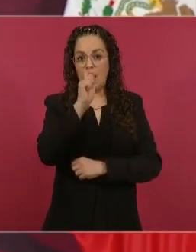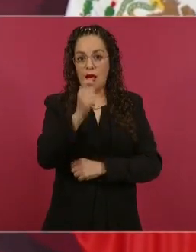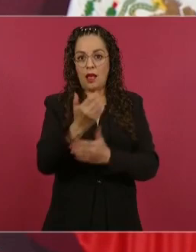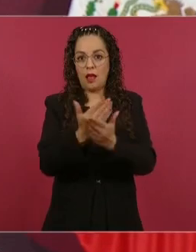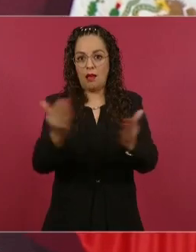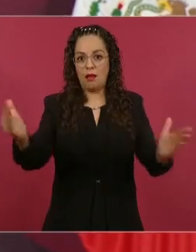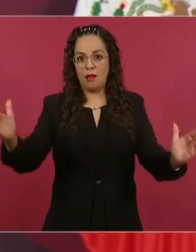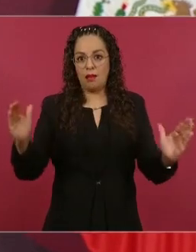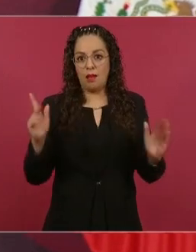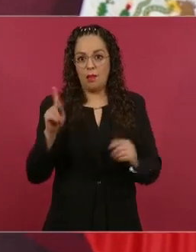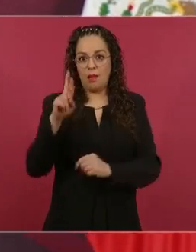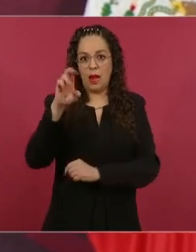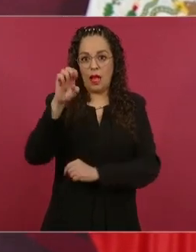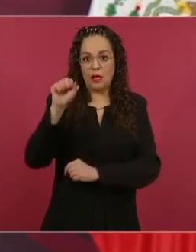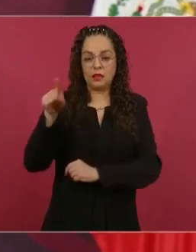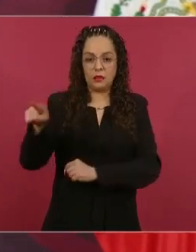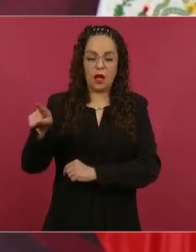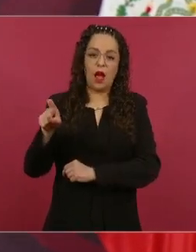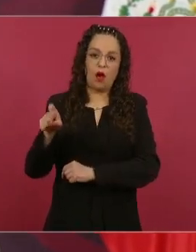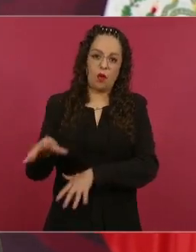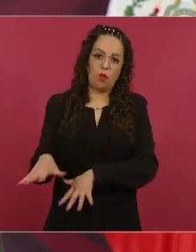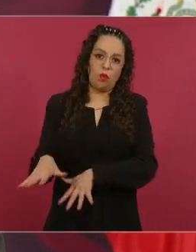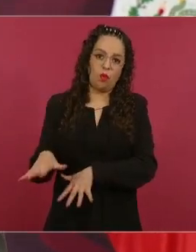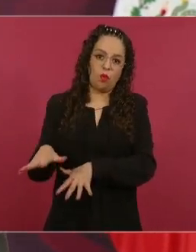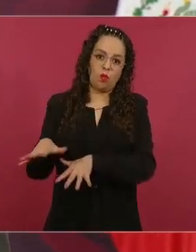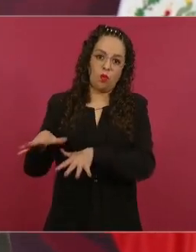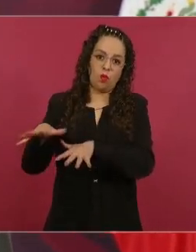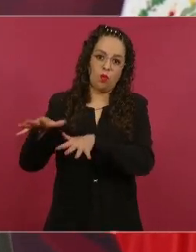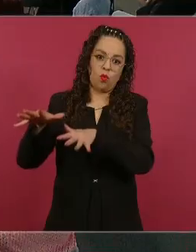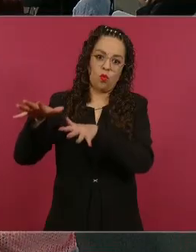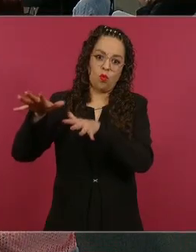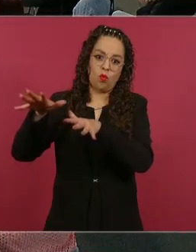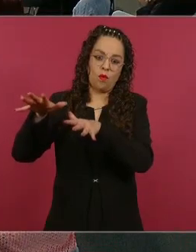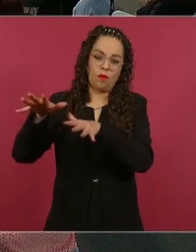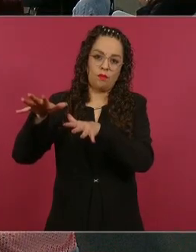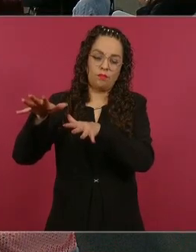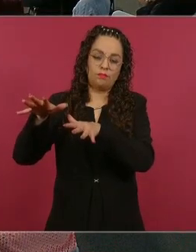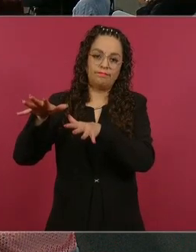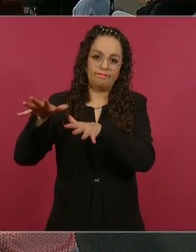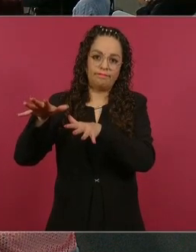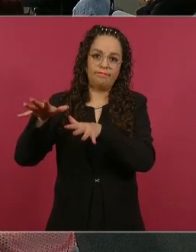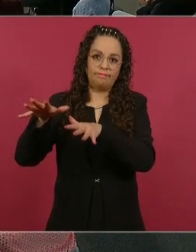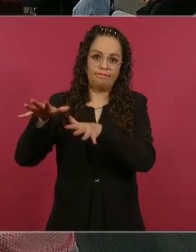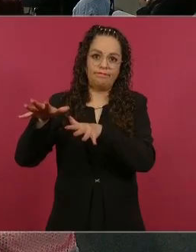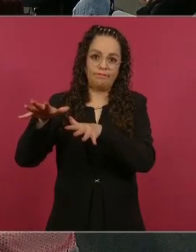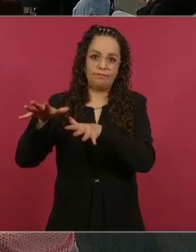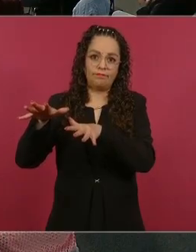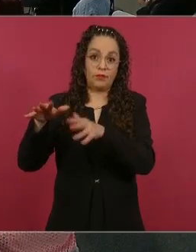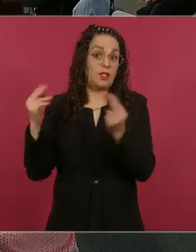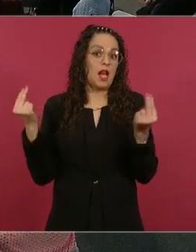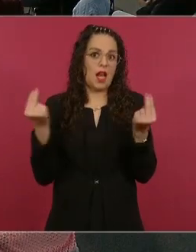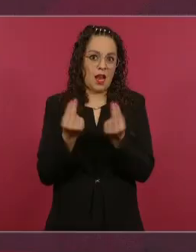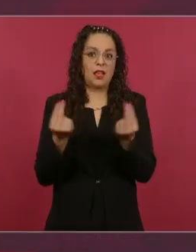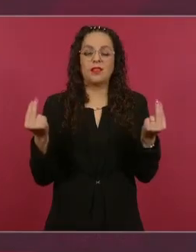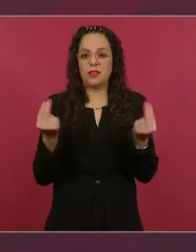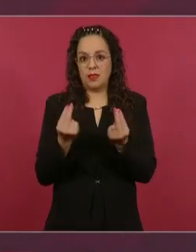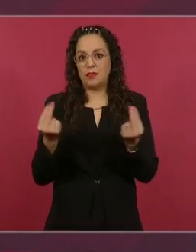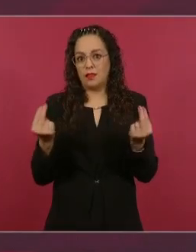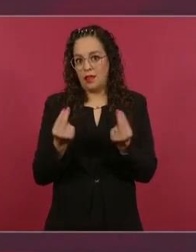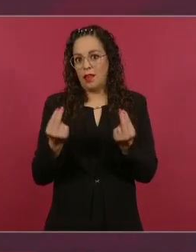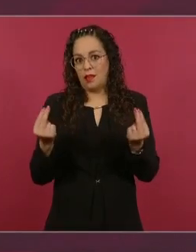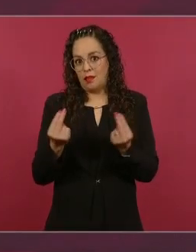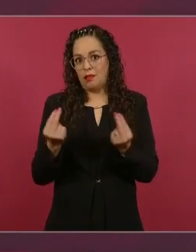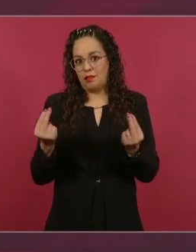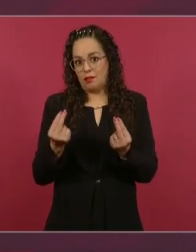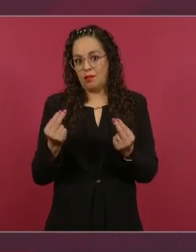tengan agua para lo que viene, porque este año pegó muy fuerte